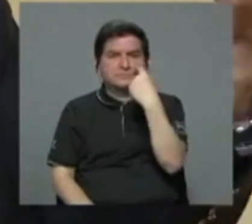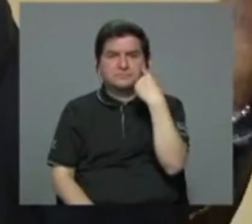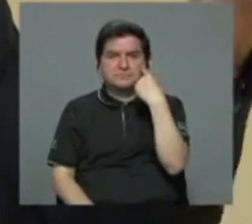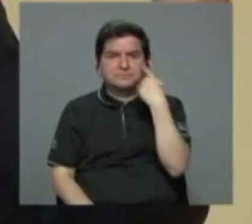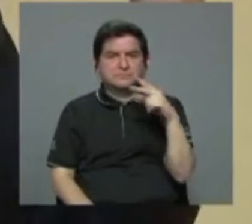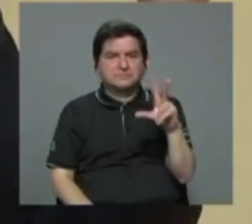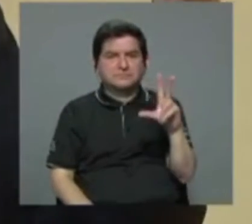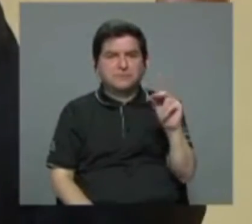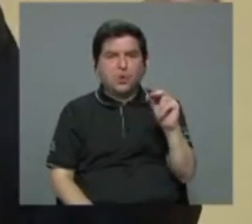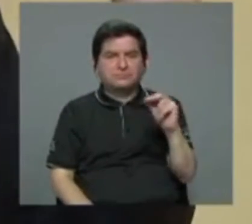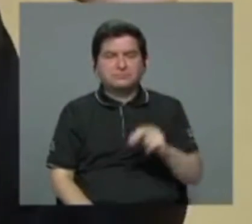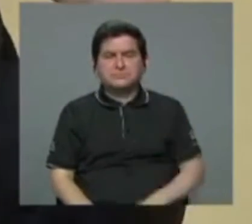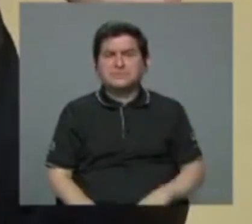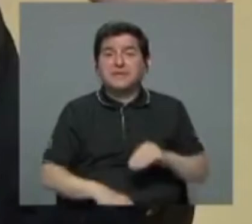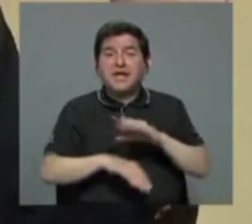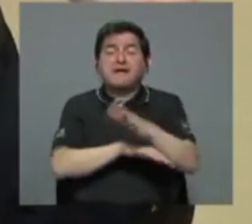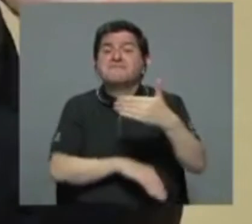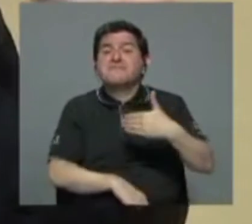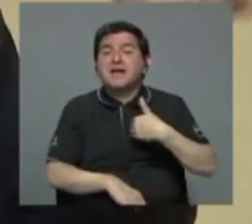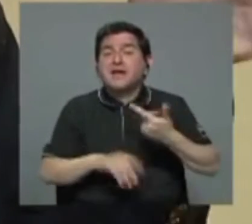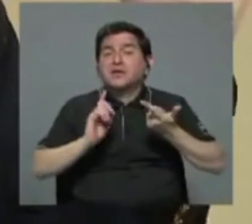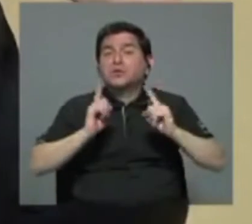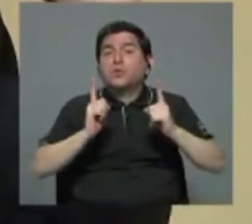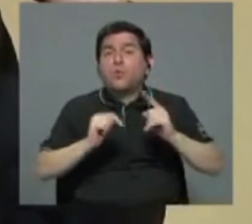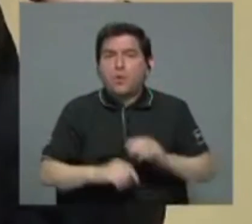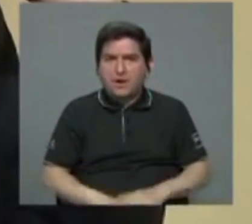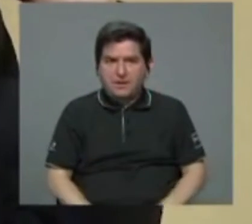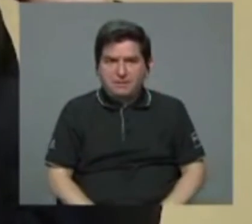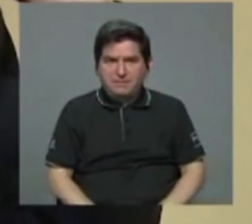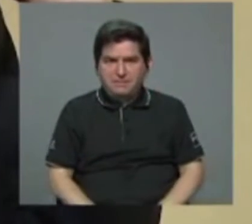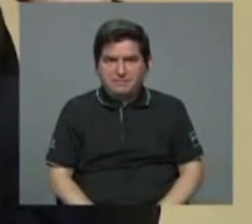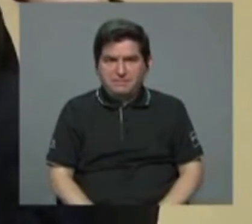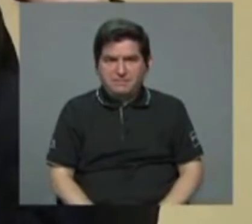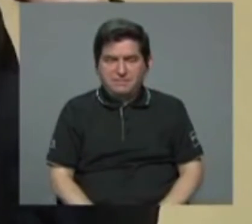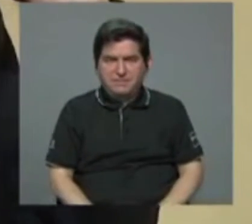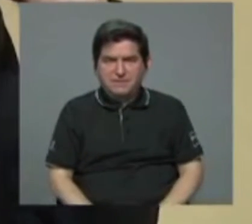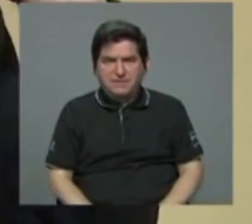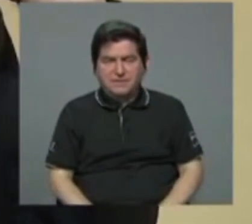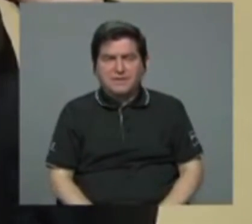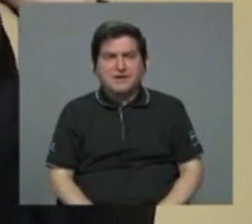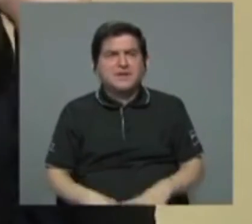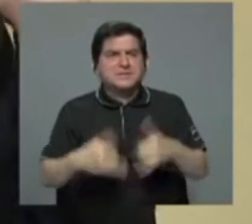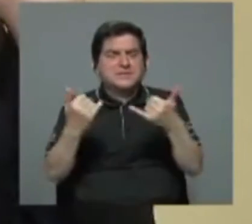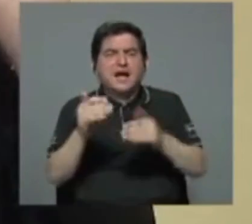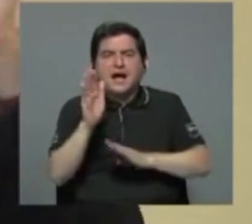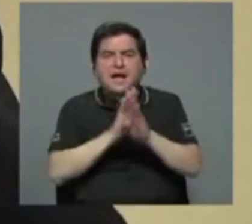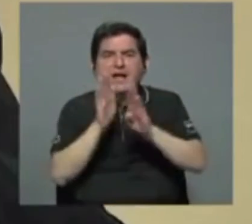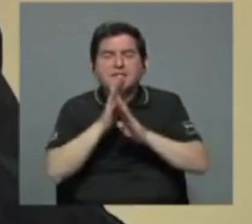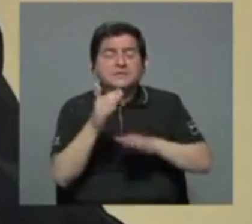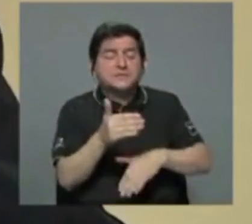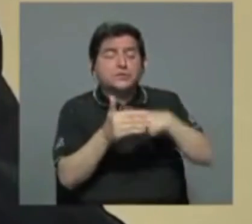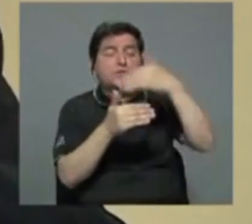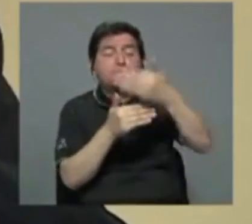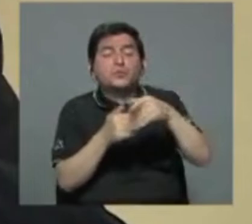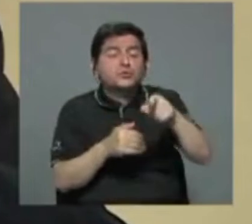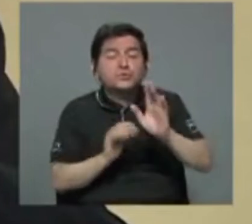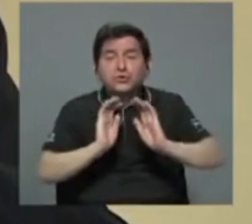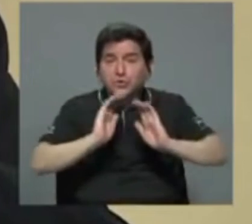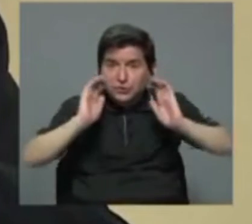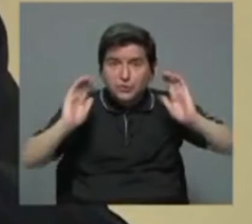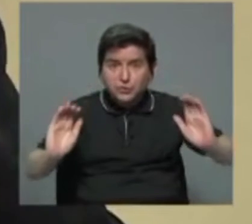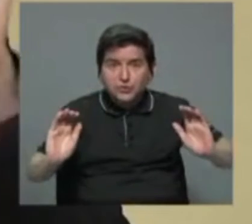¿qué consecuencias habrá de tener eso sobre el desarrollo posterior de esos